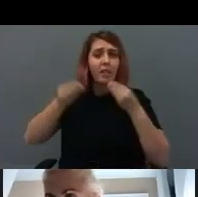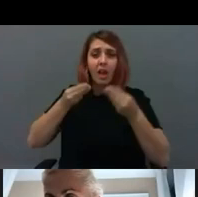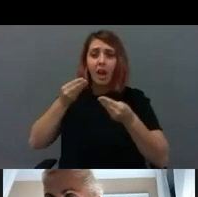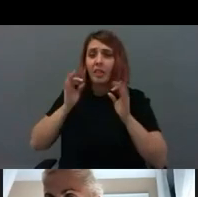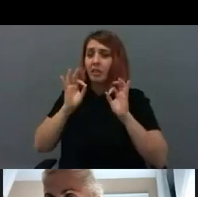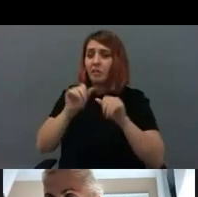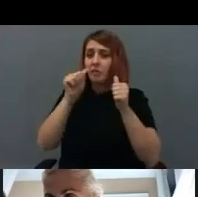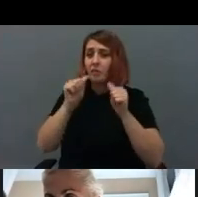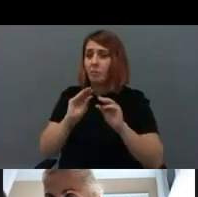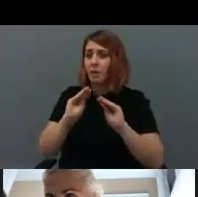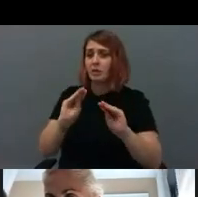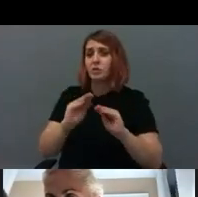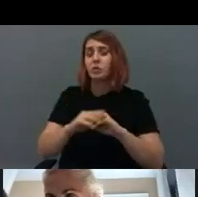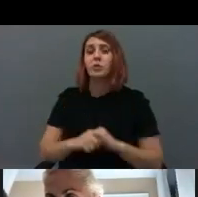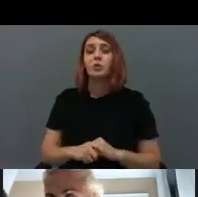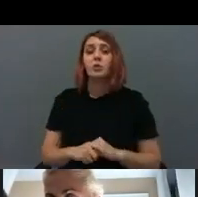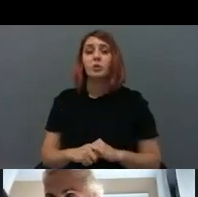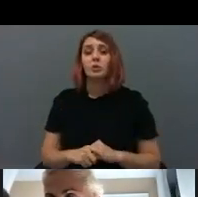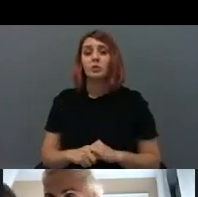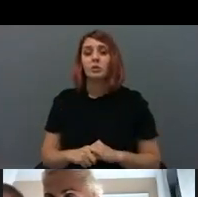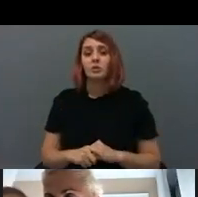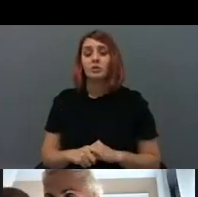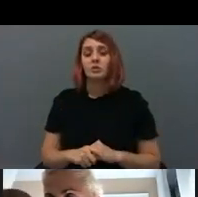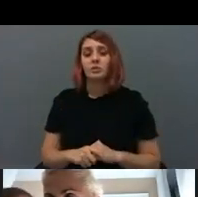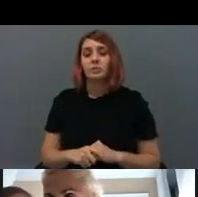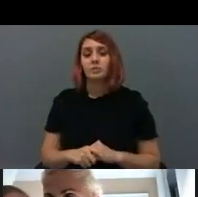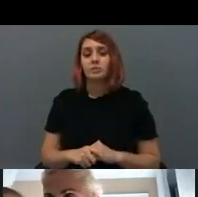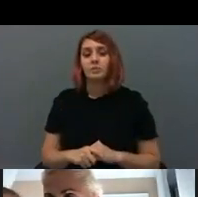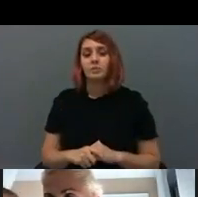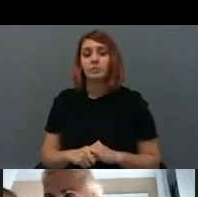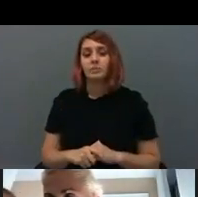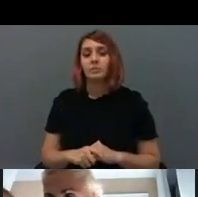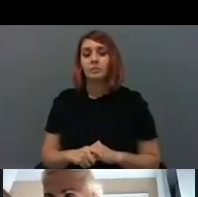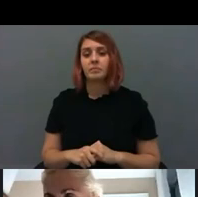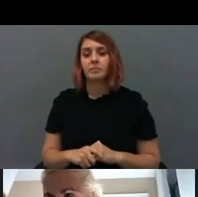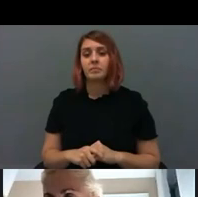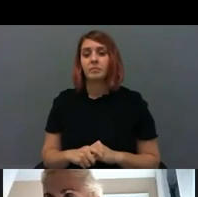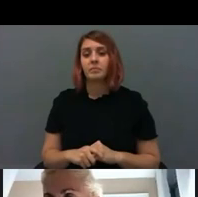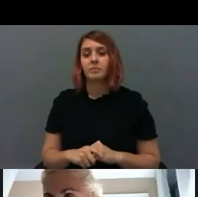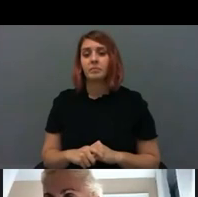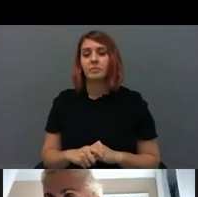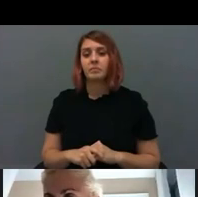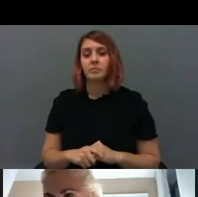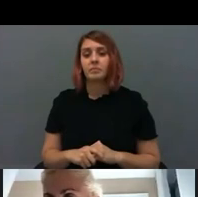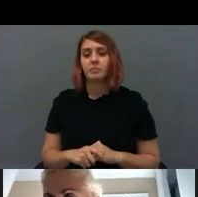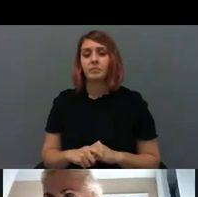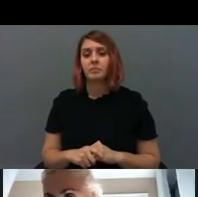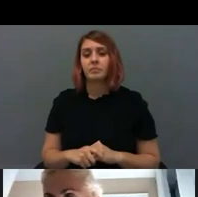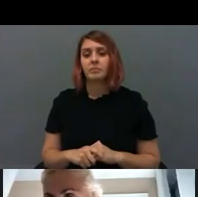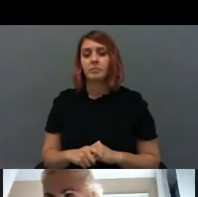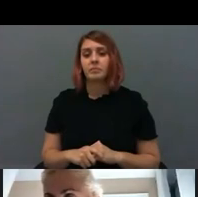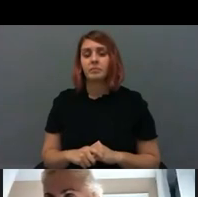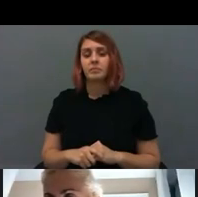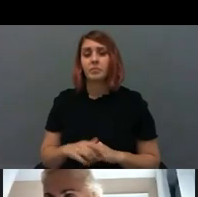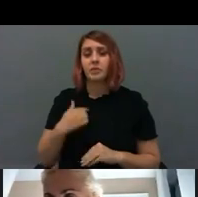así. Si ya te está vetando otras